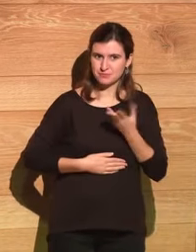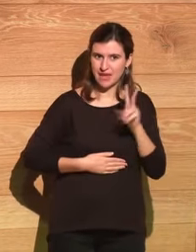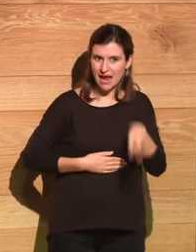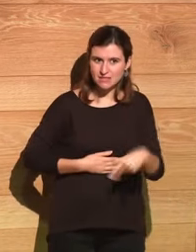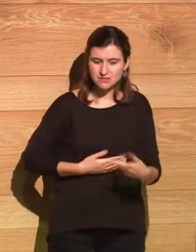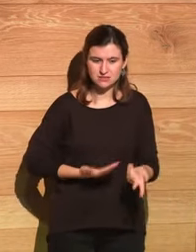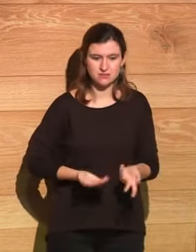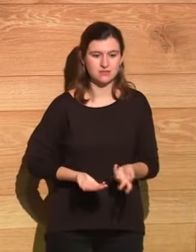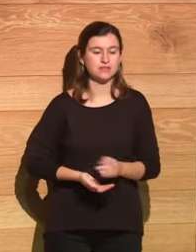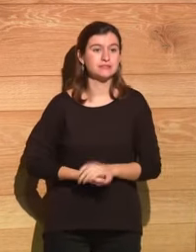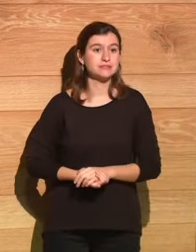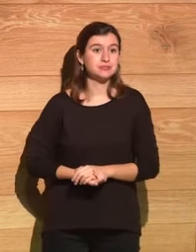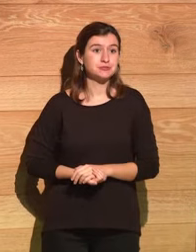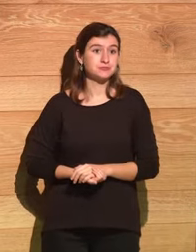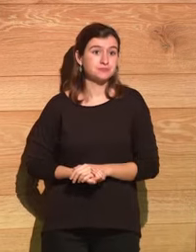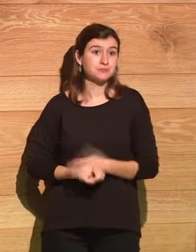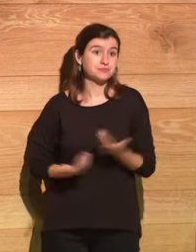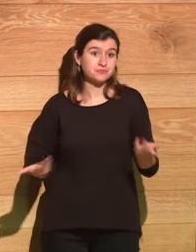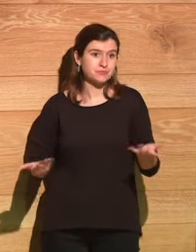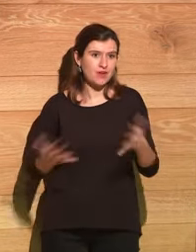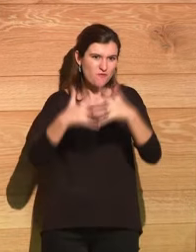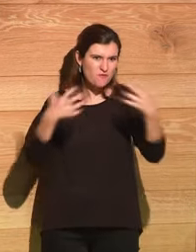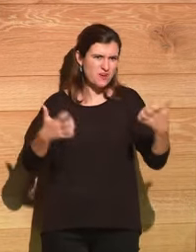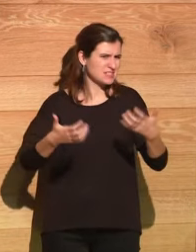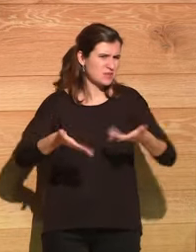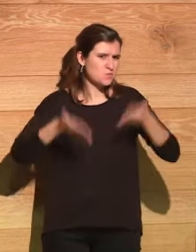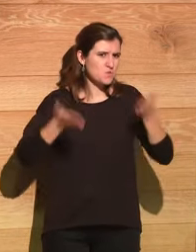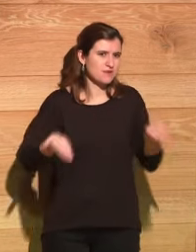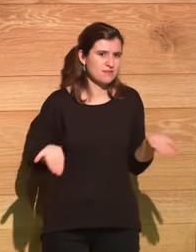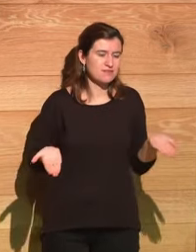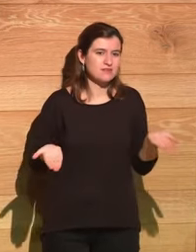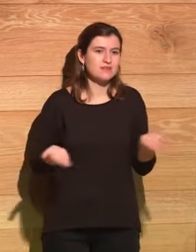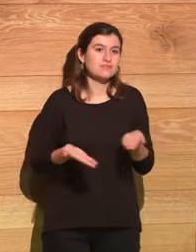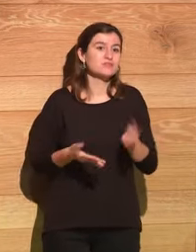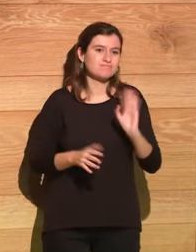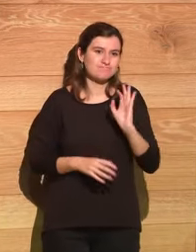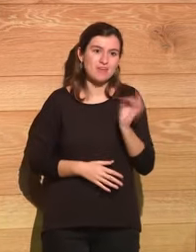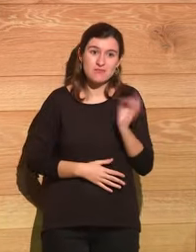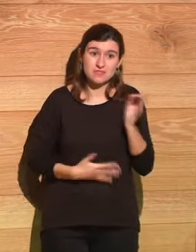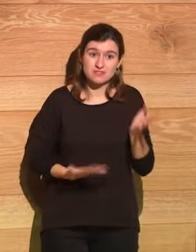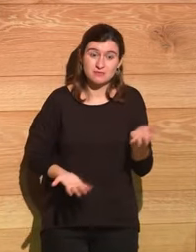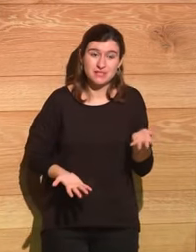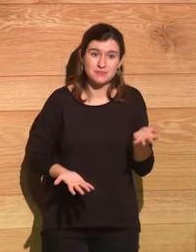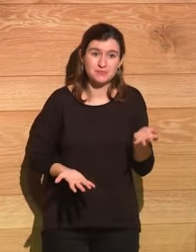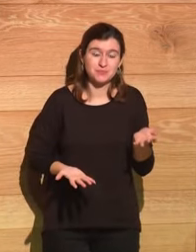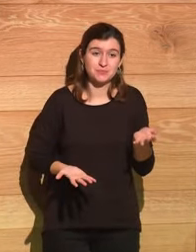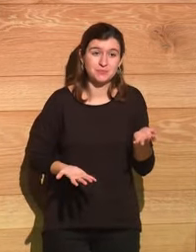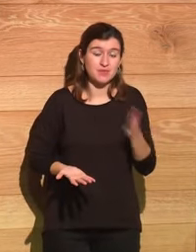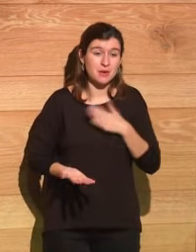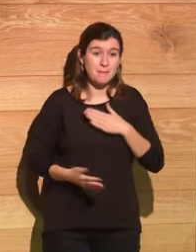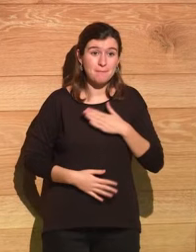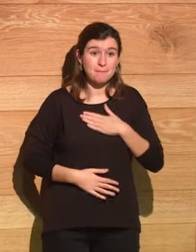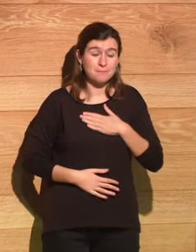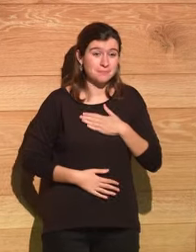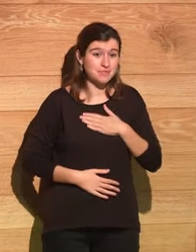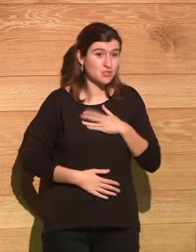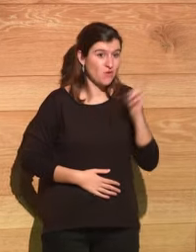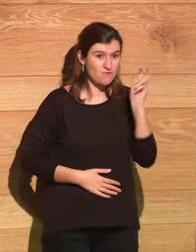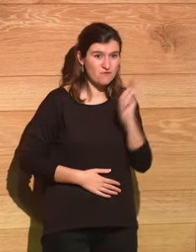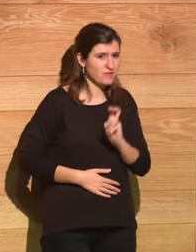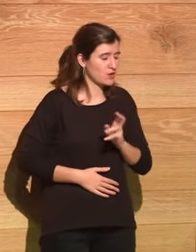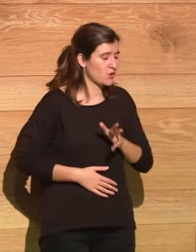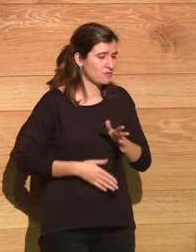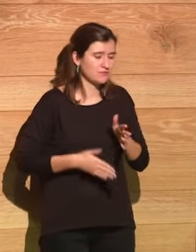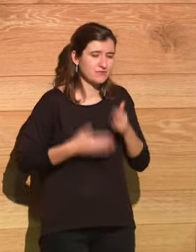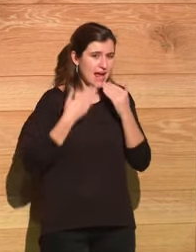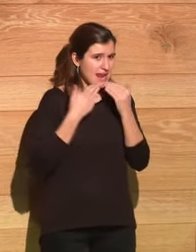es la experiencia innata. Bueno, pues efectivamente, para mí ha sido... Yo vengo aquí agradecida